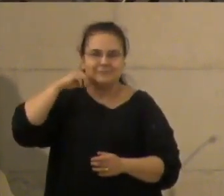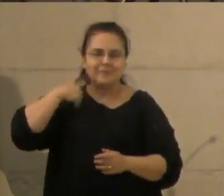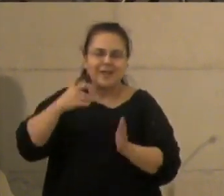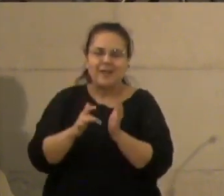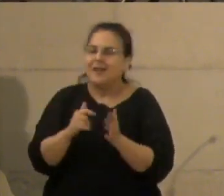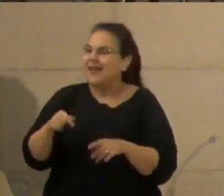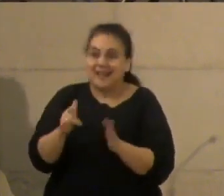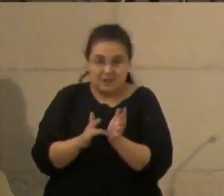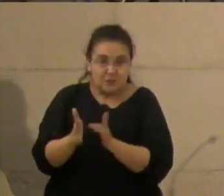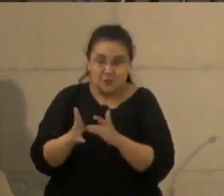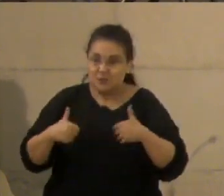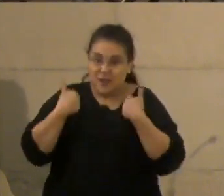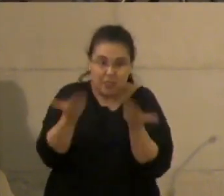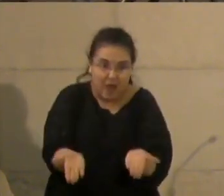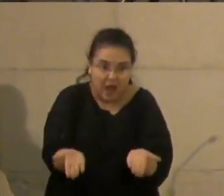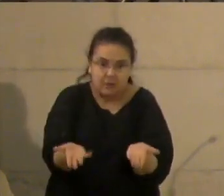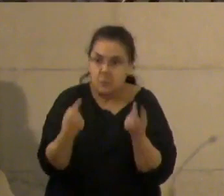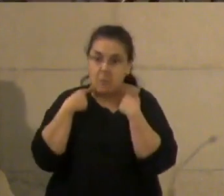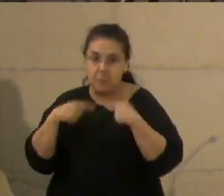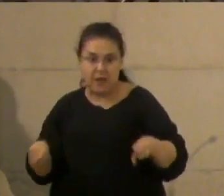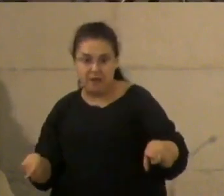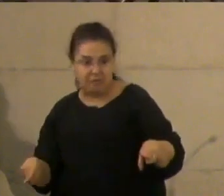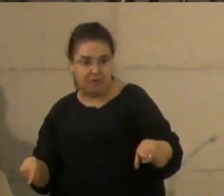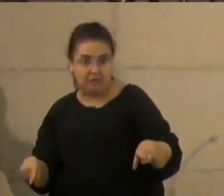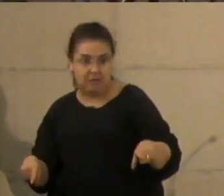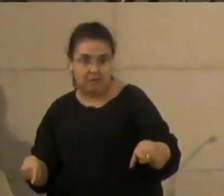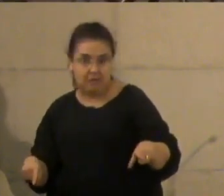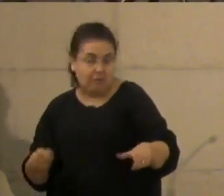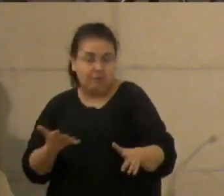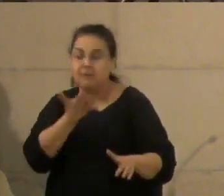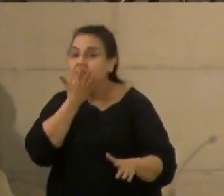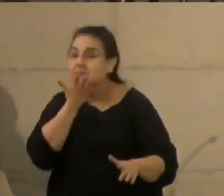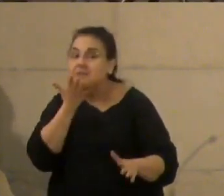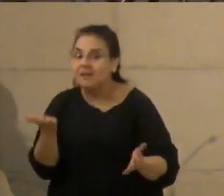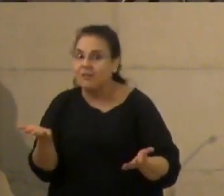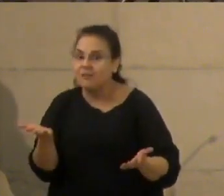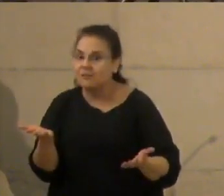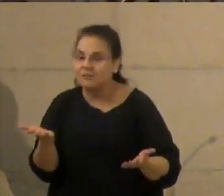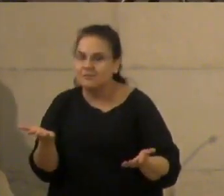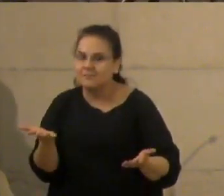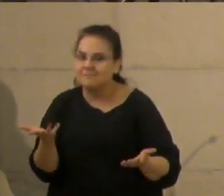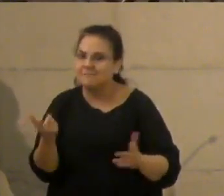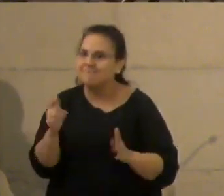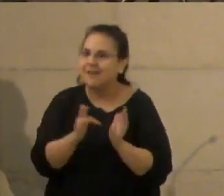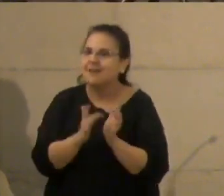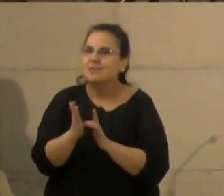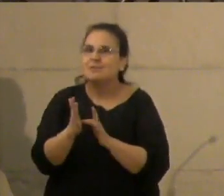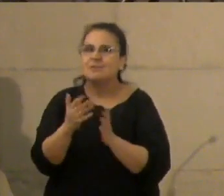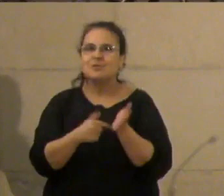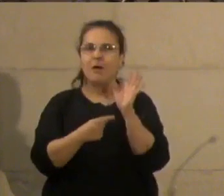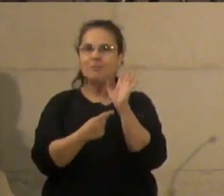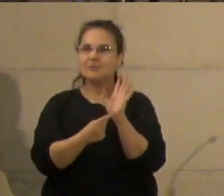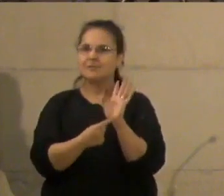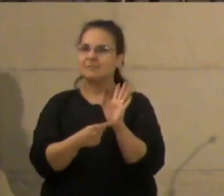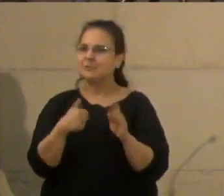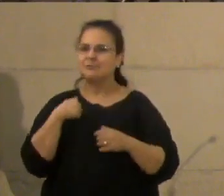Jesús ofrece. Él hizo signos, pero solo algunos. Él se presentó como el gran